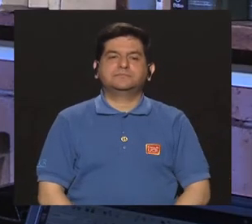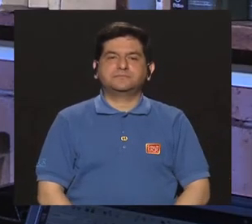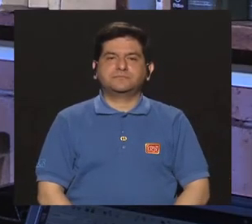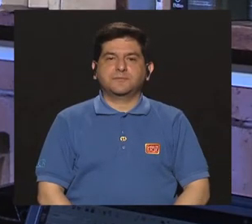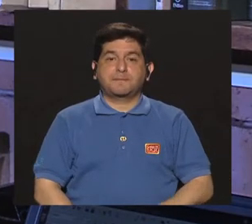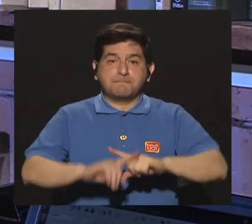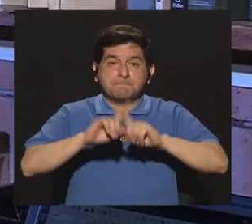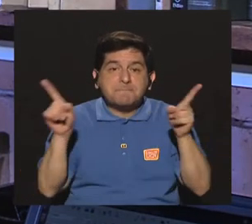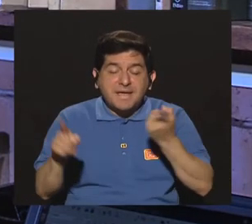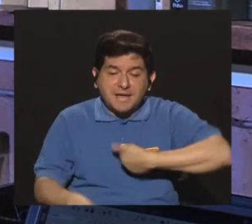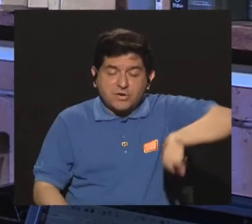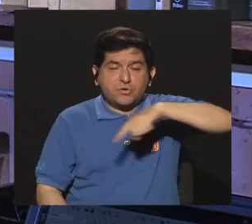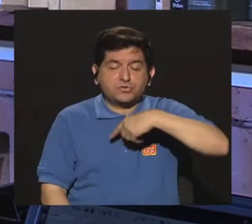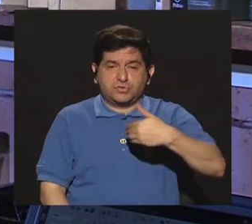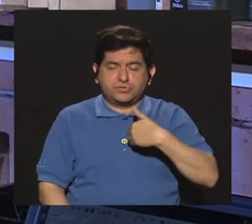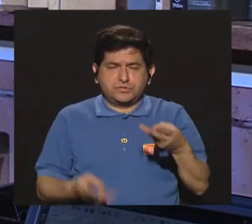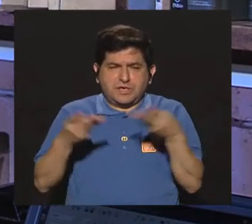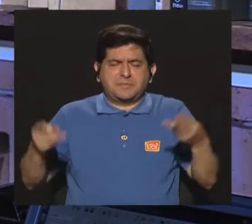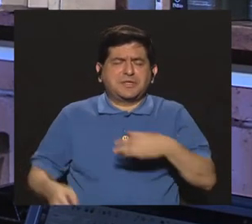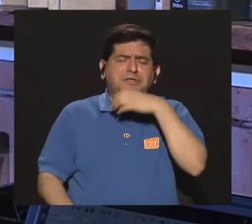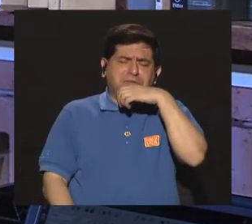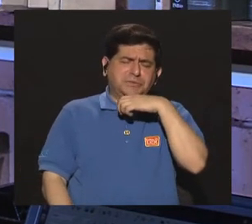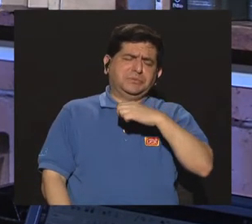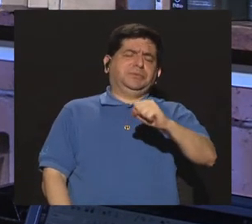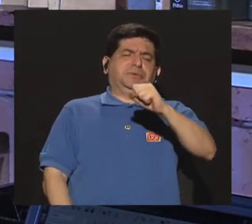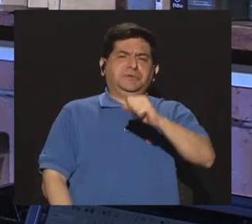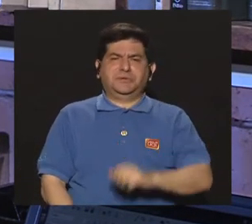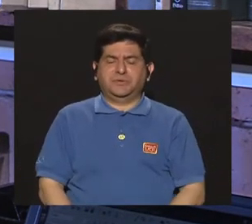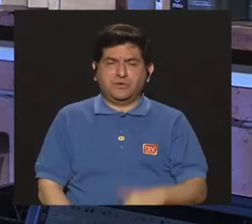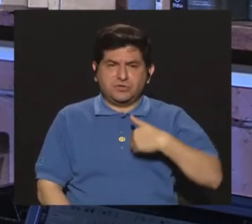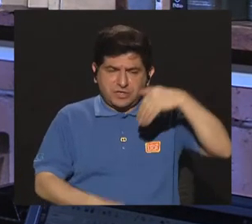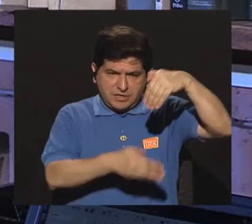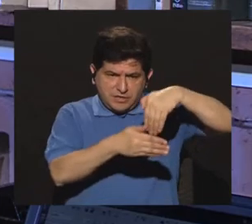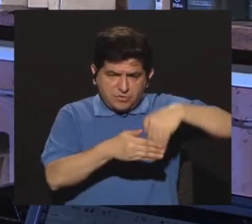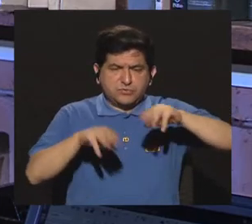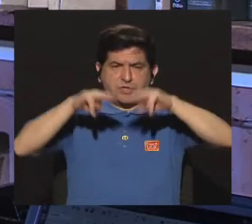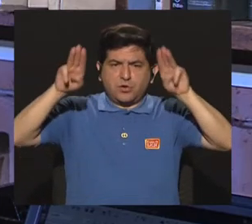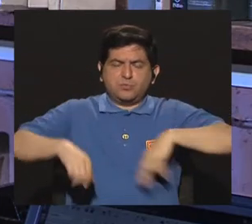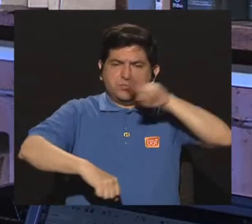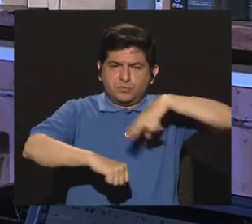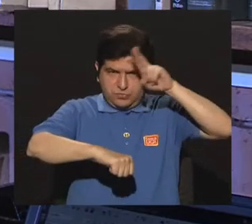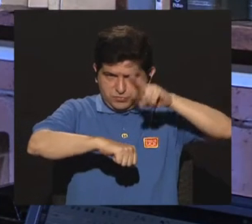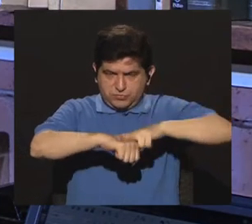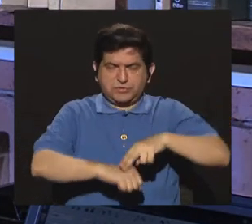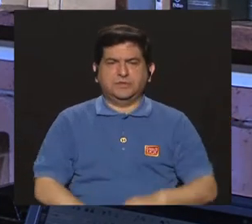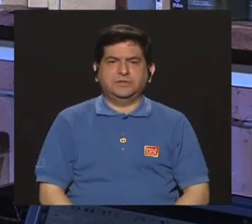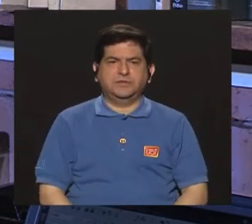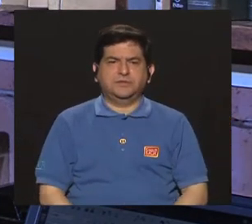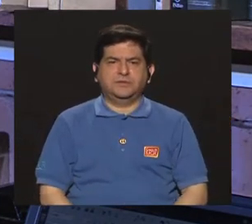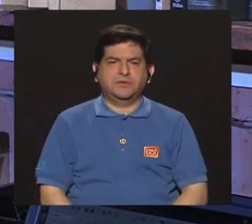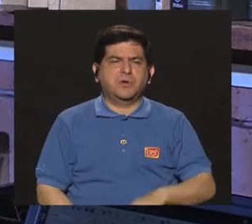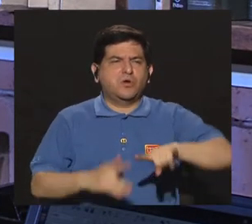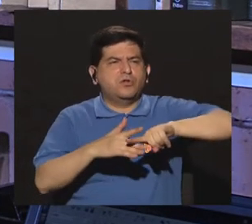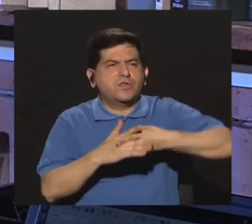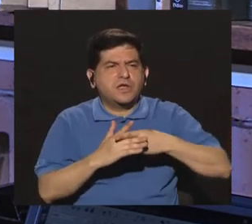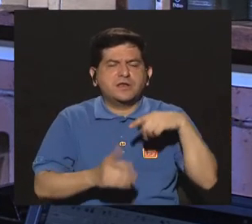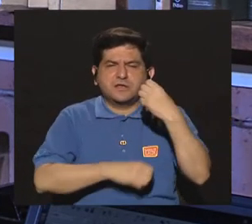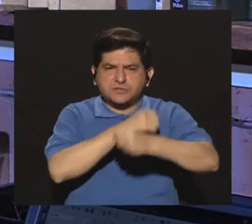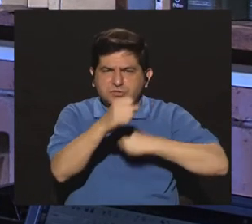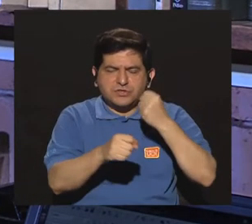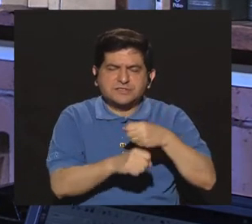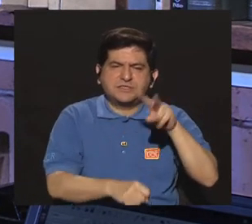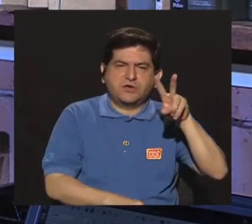pero nosotros también tenemos material mucho más viejo tenemos la colección del museo nacional que es de comienzos del siglo